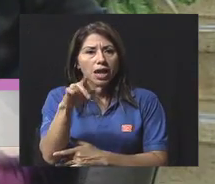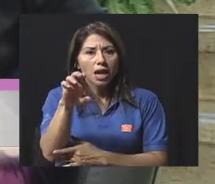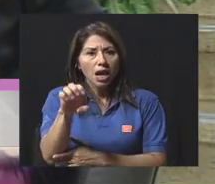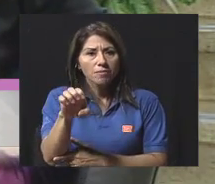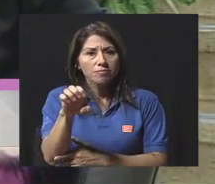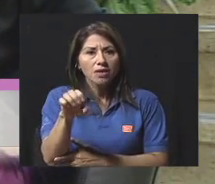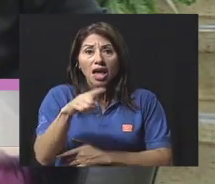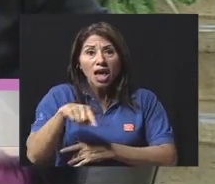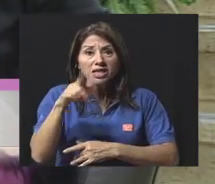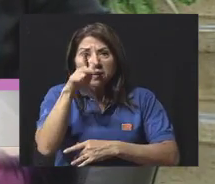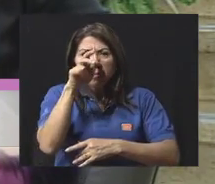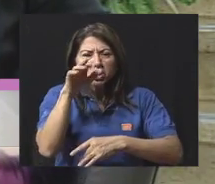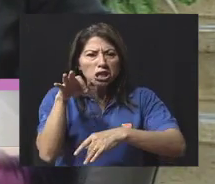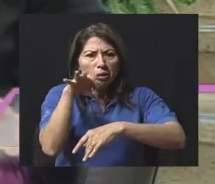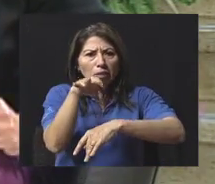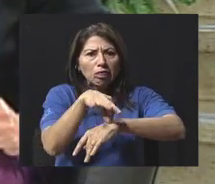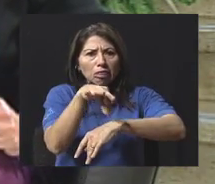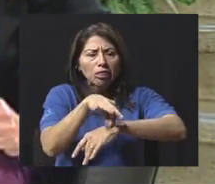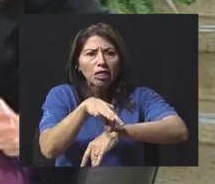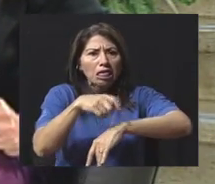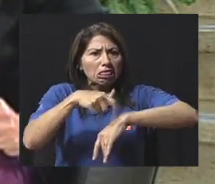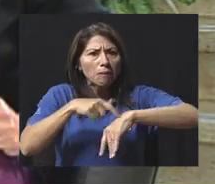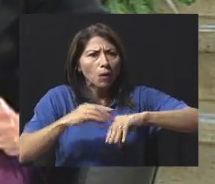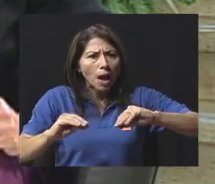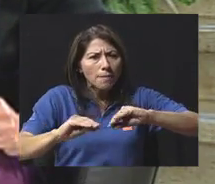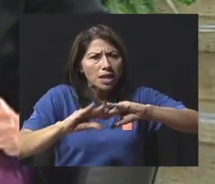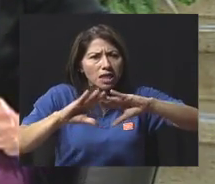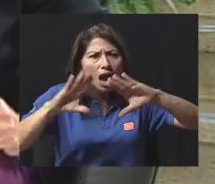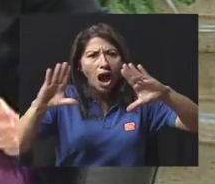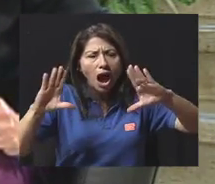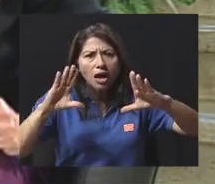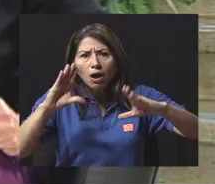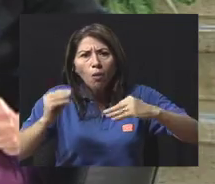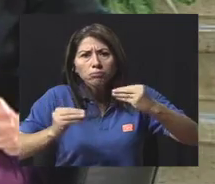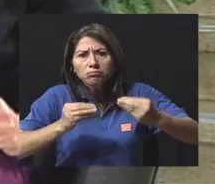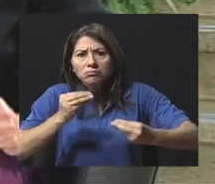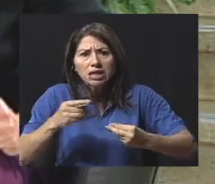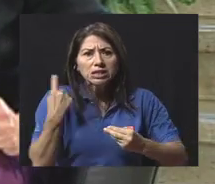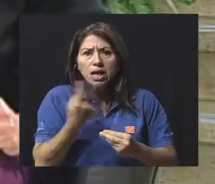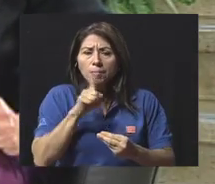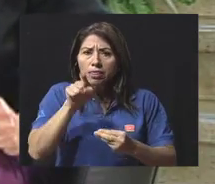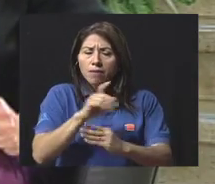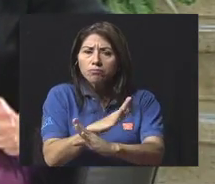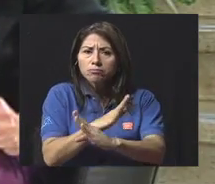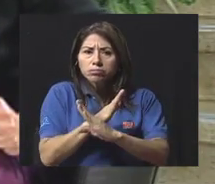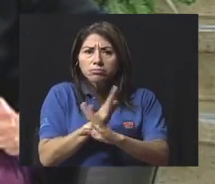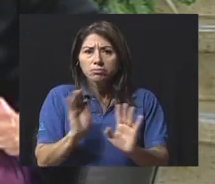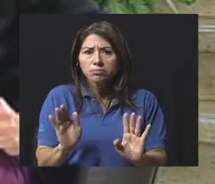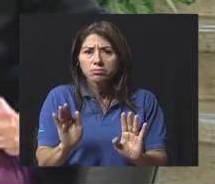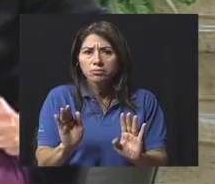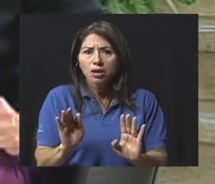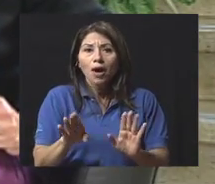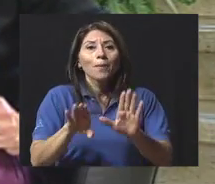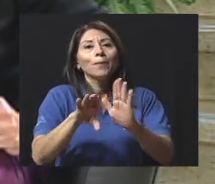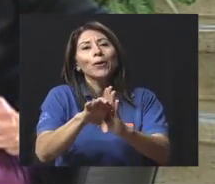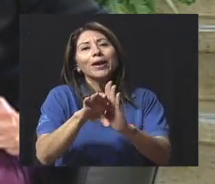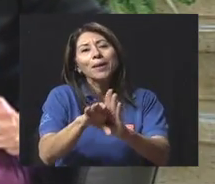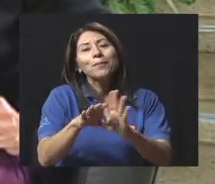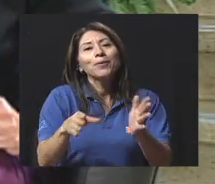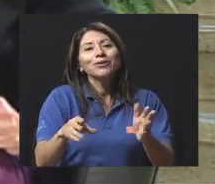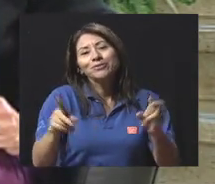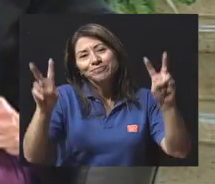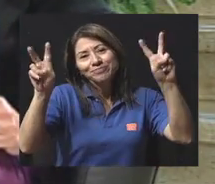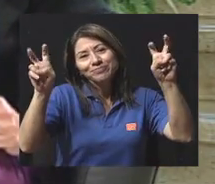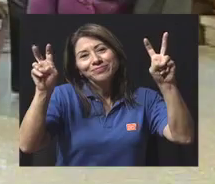pican durante la mañana por ejemplo hay que estar siempre teniendo esas prevenciones en ese sentido de esto eliminar estos hoteles sinco